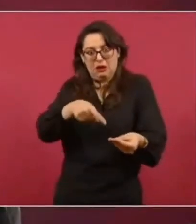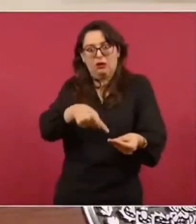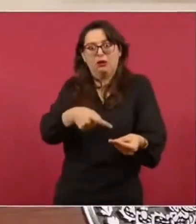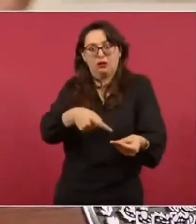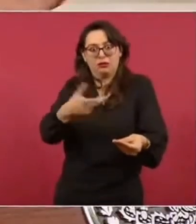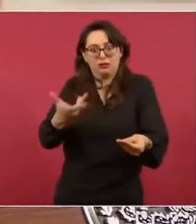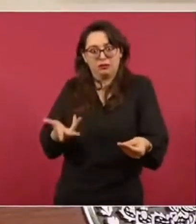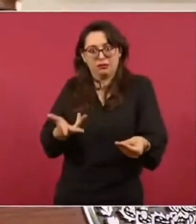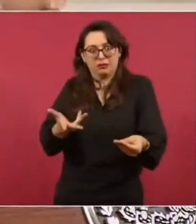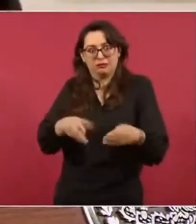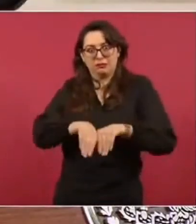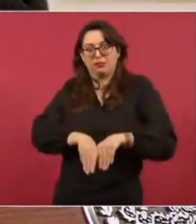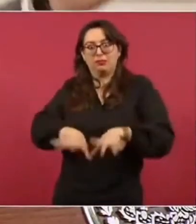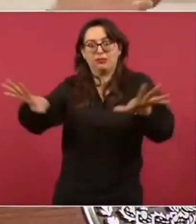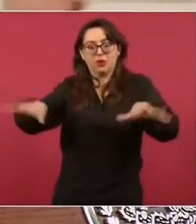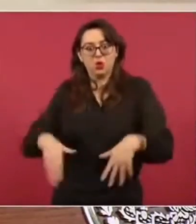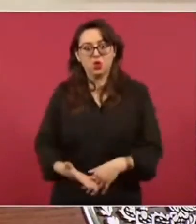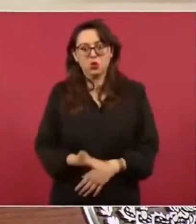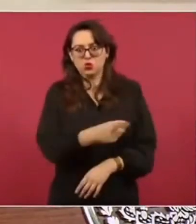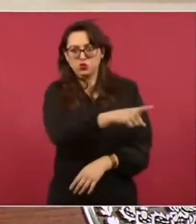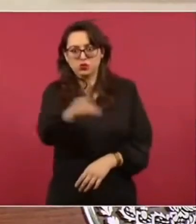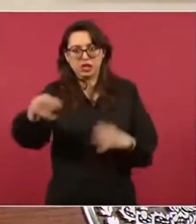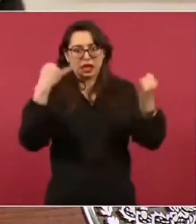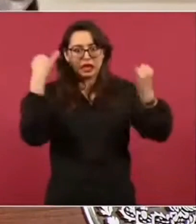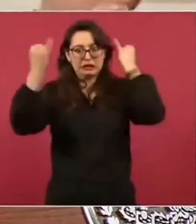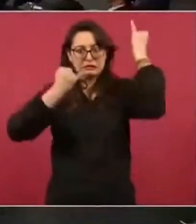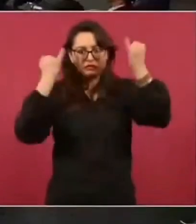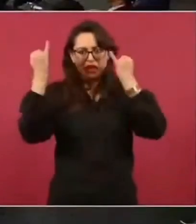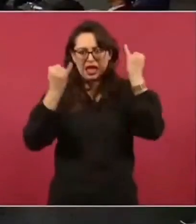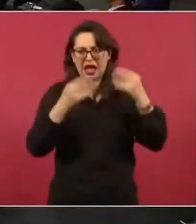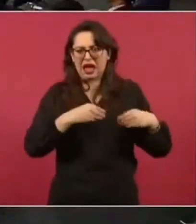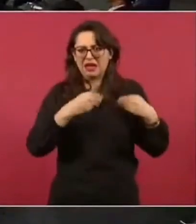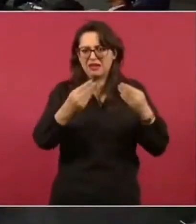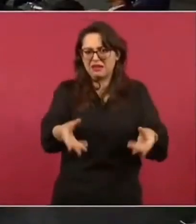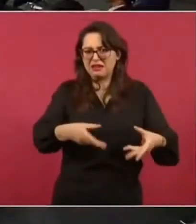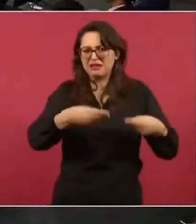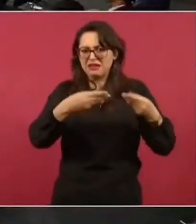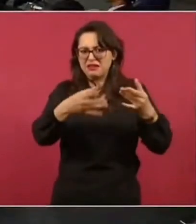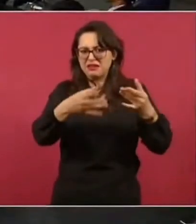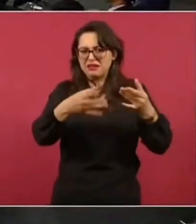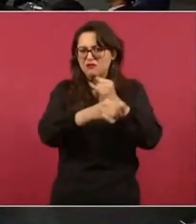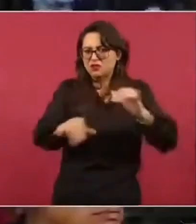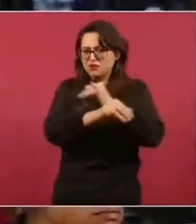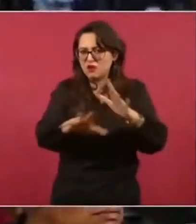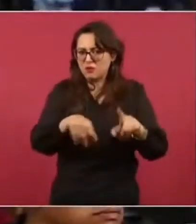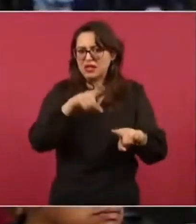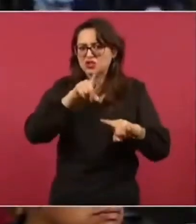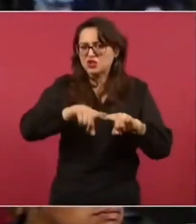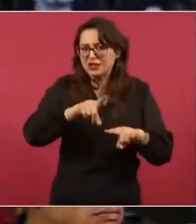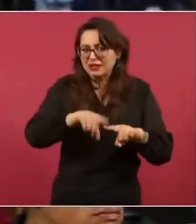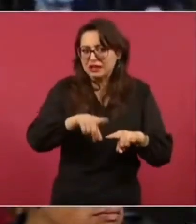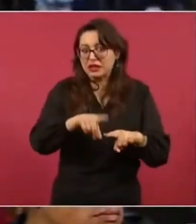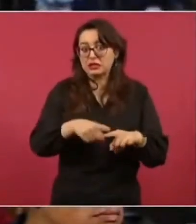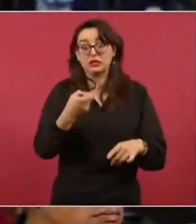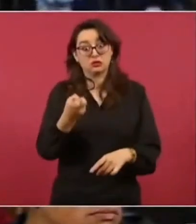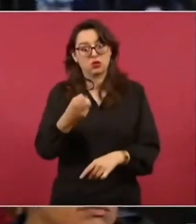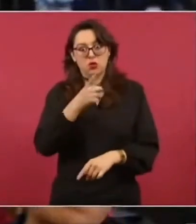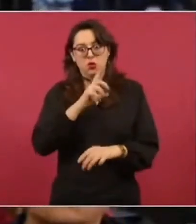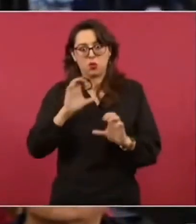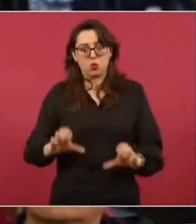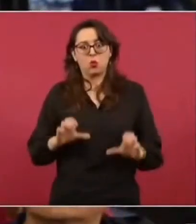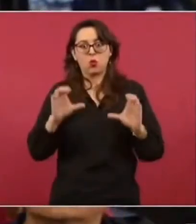de dónde están sacando la información quién se las está entregando viene tengo que tener cuidado